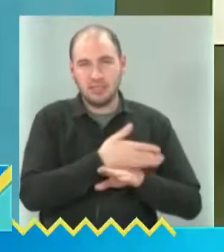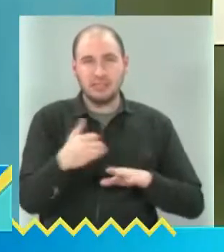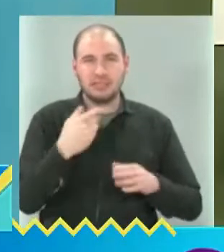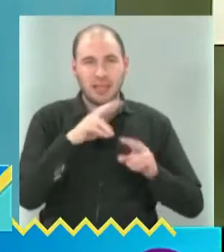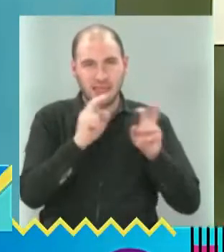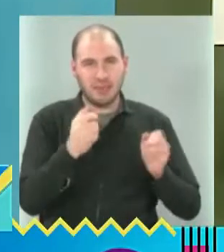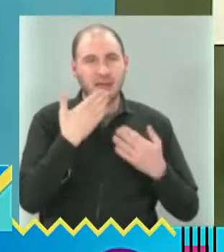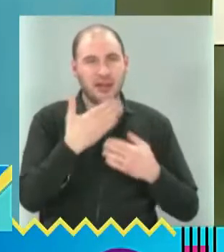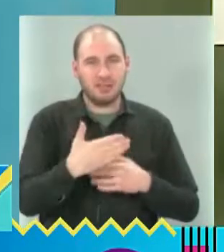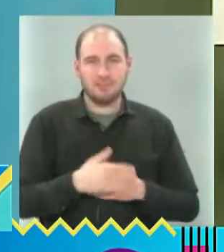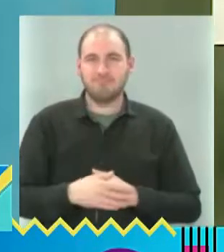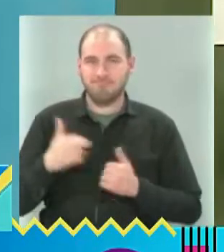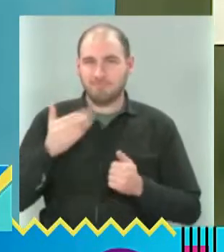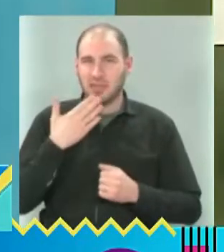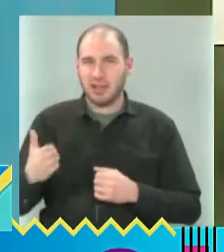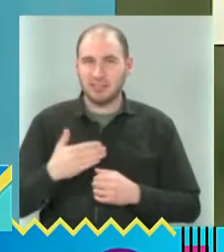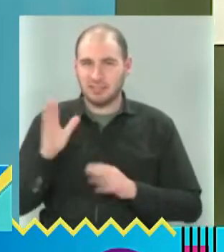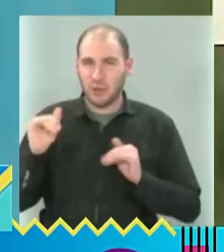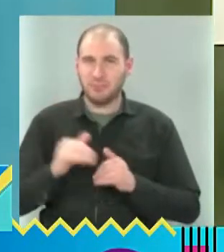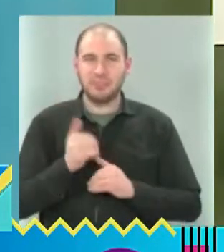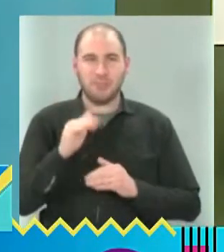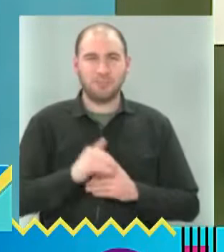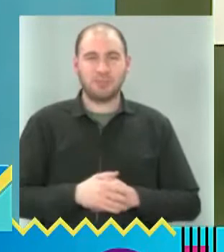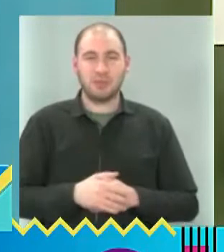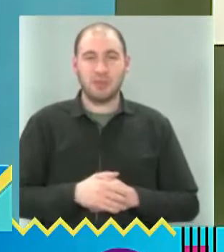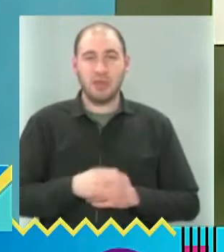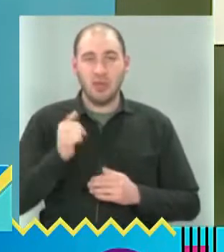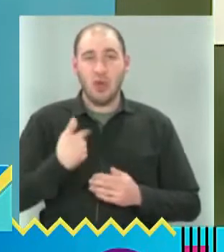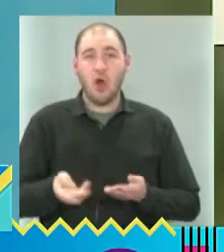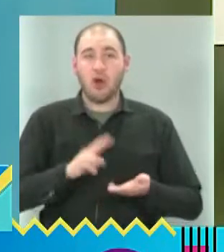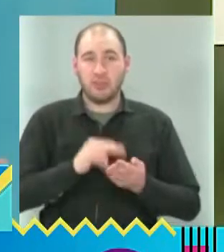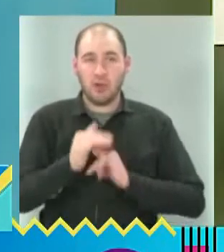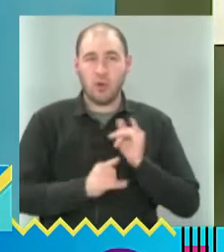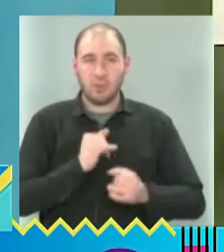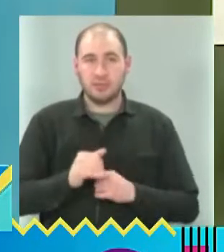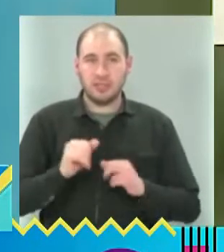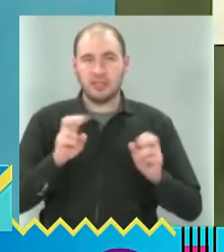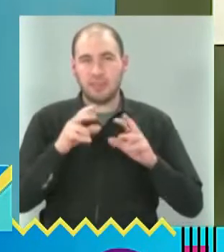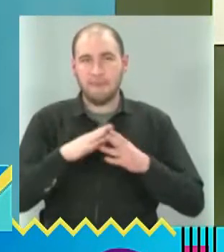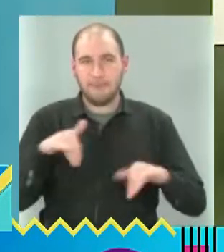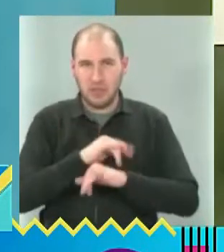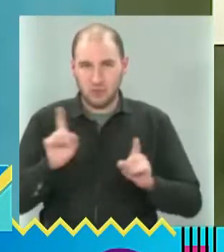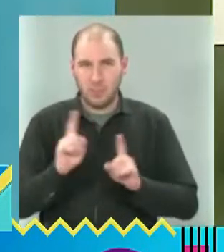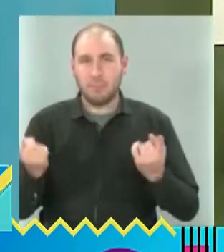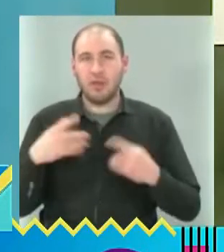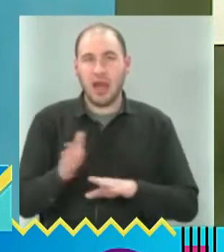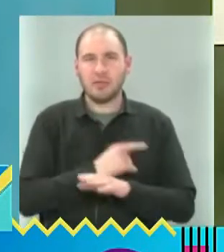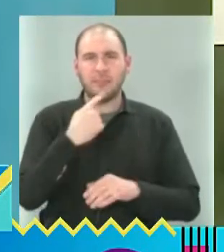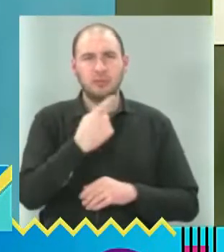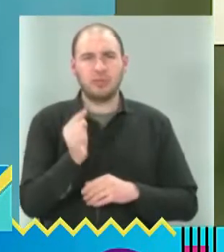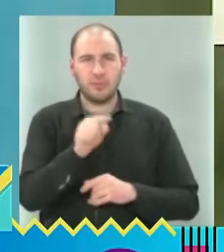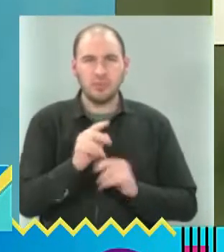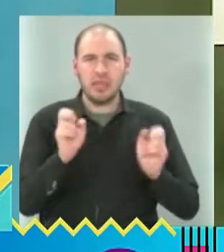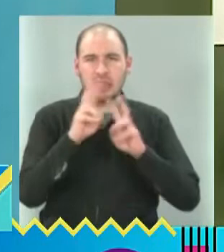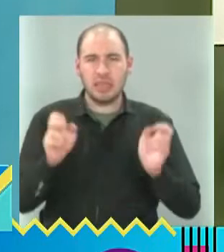con estas temáticas. Muchas gracias. Bueno, muchas gracias, hasta luego. Hasta luego. Bien, quiero retomar para no irnos ya a los de los medios, pero para hacerte la pregunta a vos,